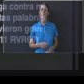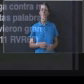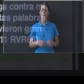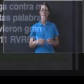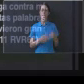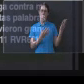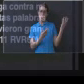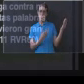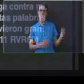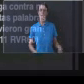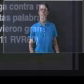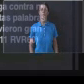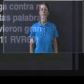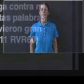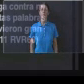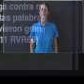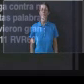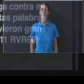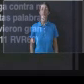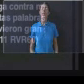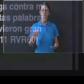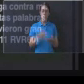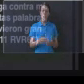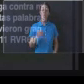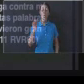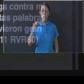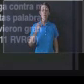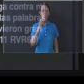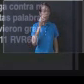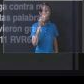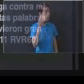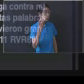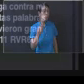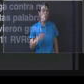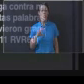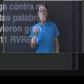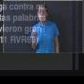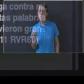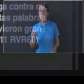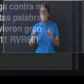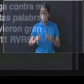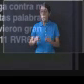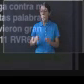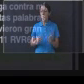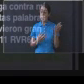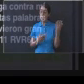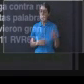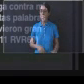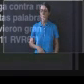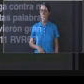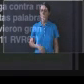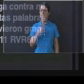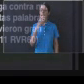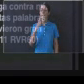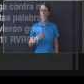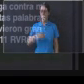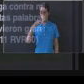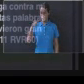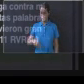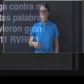vení para acá. Y llegó, sí señor, ¿qué le puedo servir? Esta comida no está igual que antes.